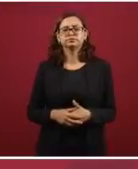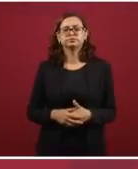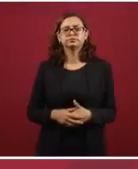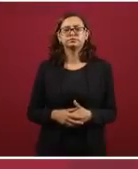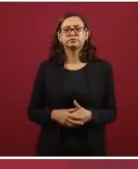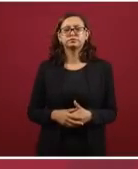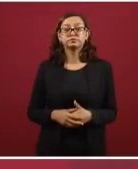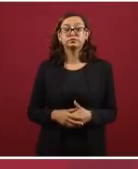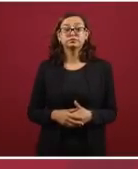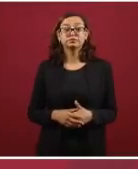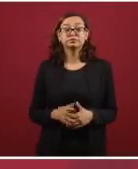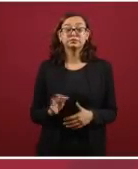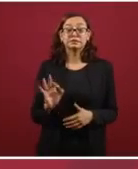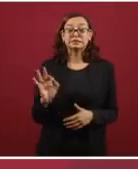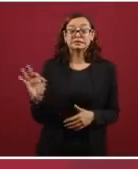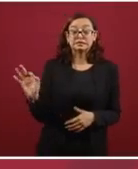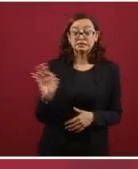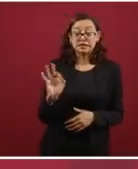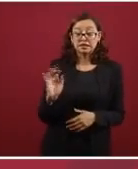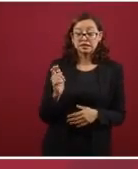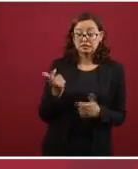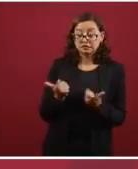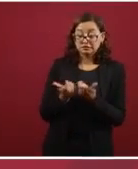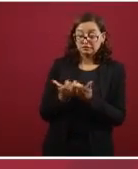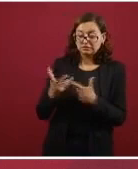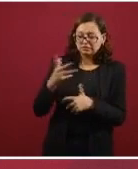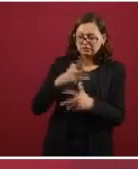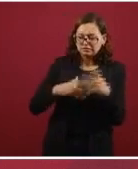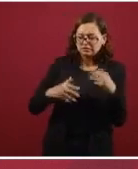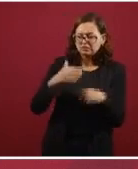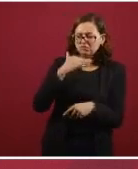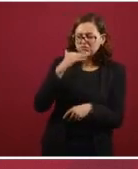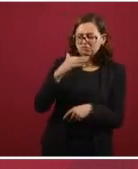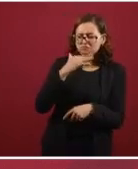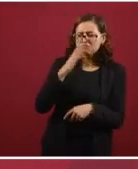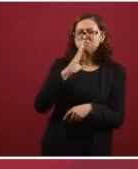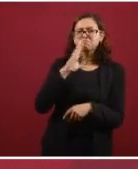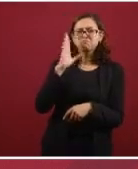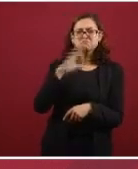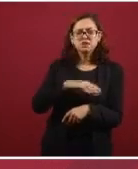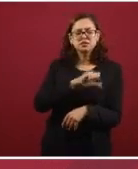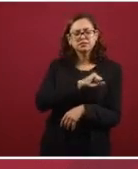posibles ilícitos de manejo de dinero, porque